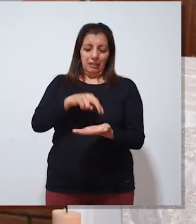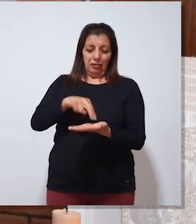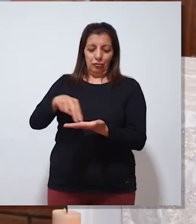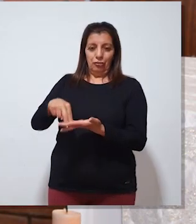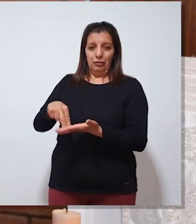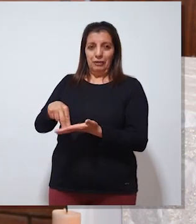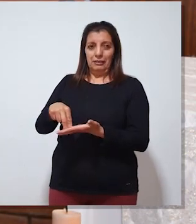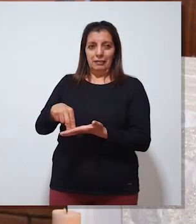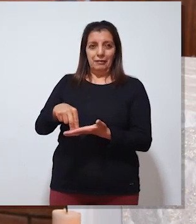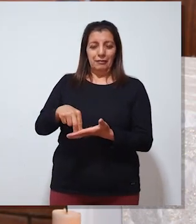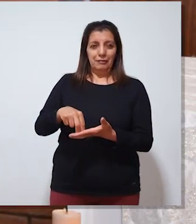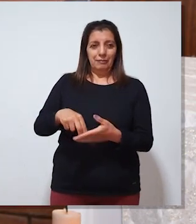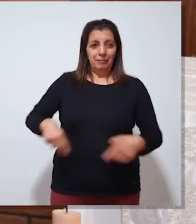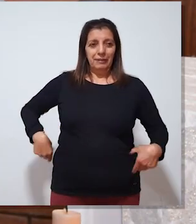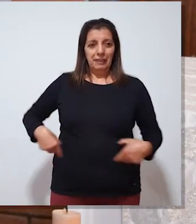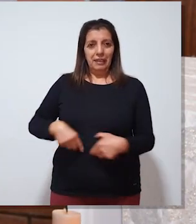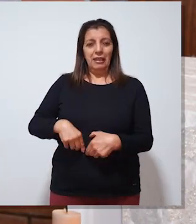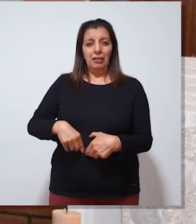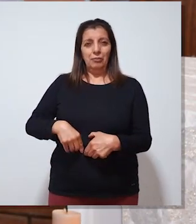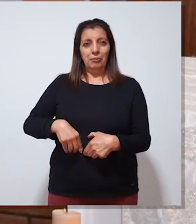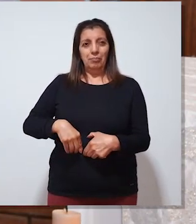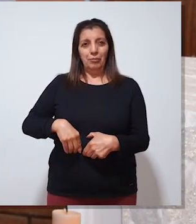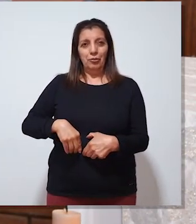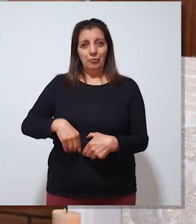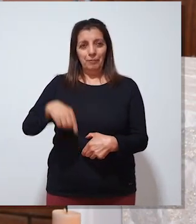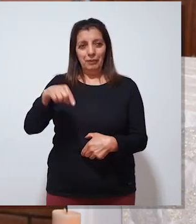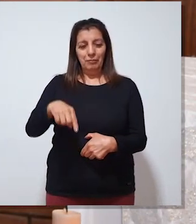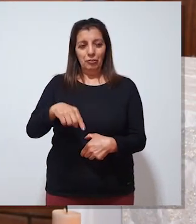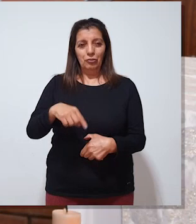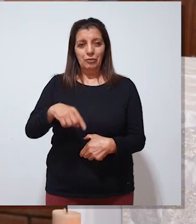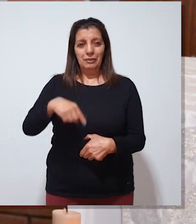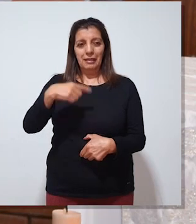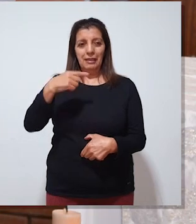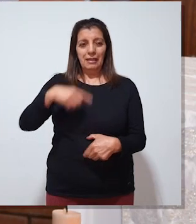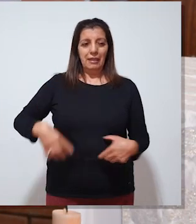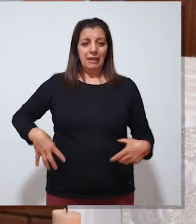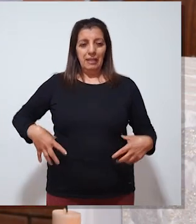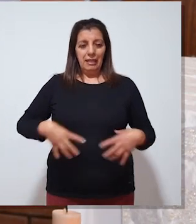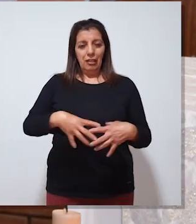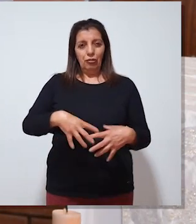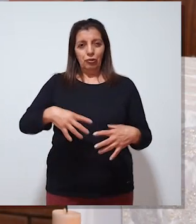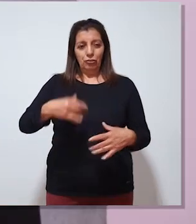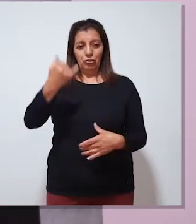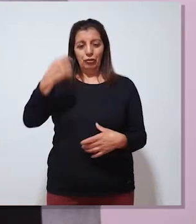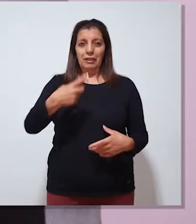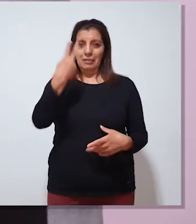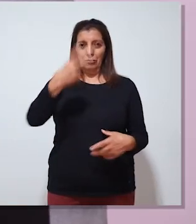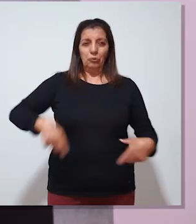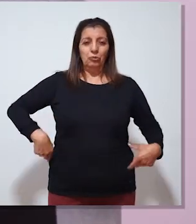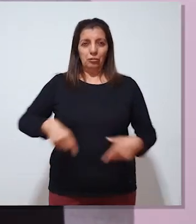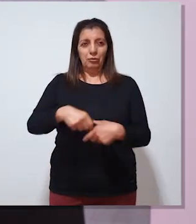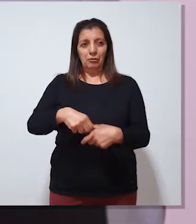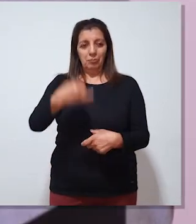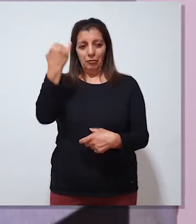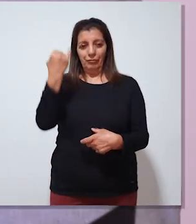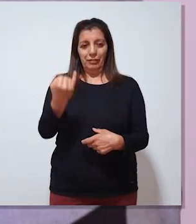el obispo auxiliar y sacerdotes que representan los decanatos de nuestra arquidiócesis. Este es un signo de comunión